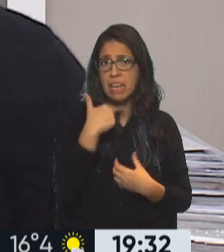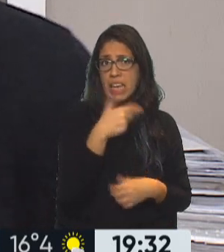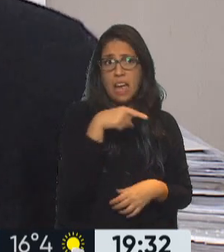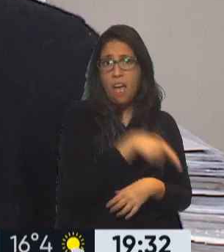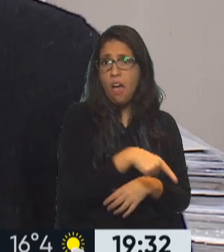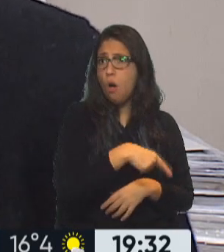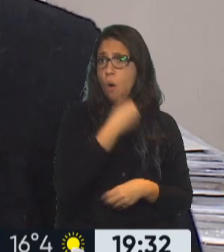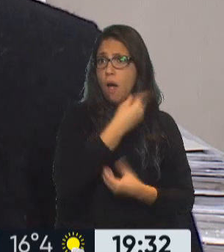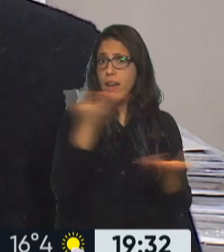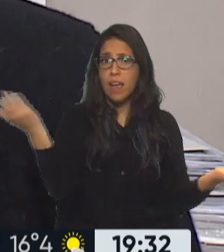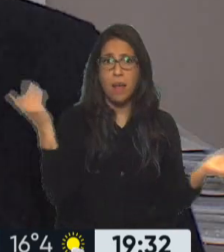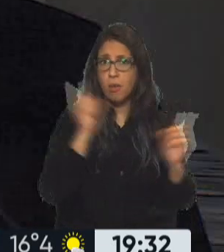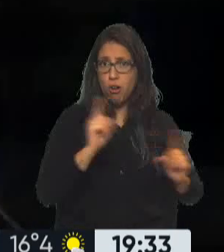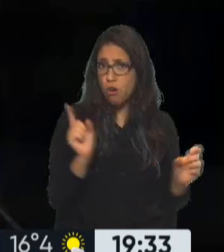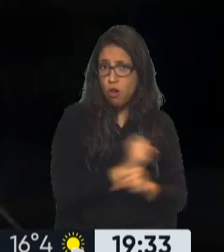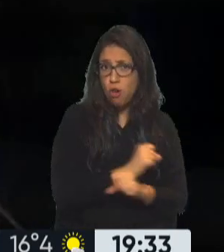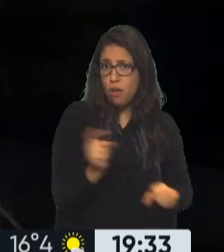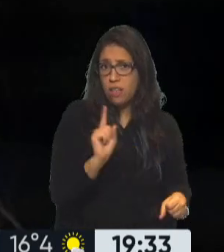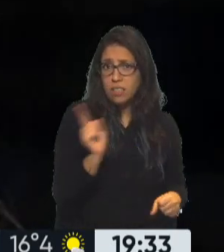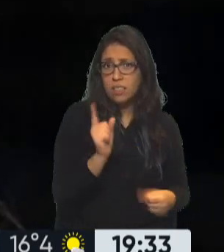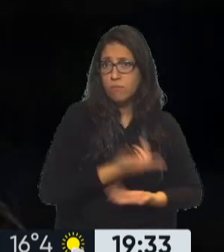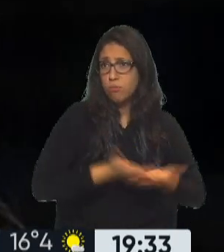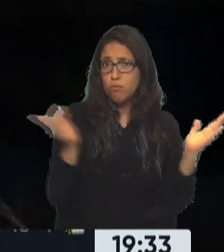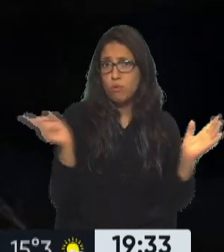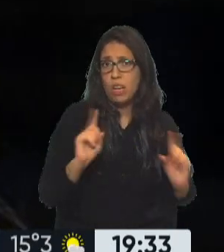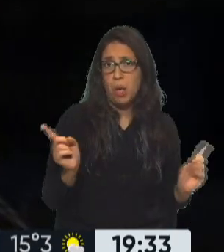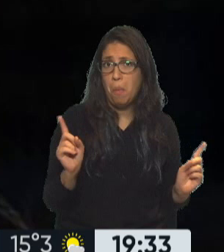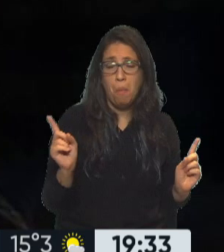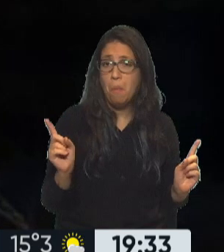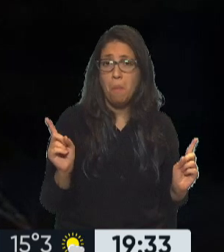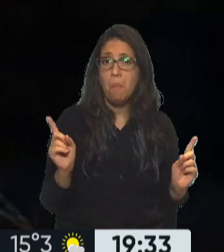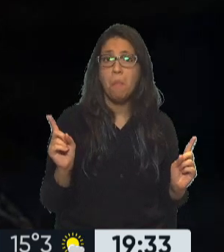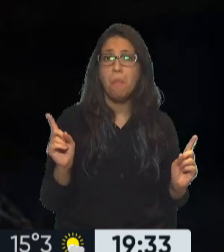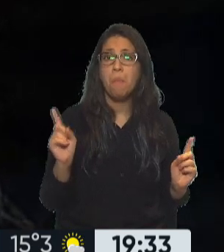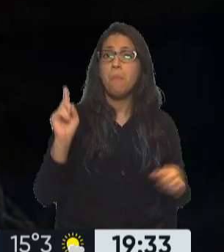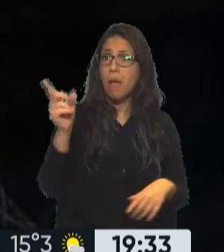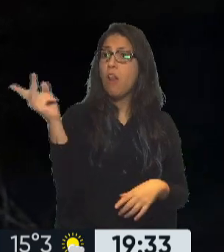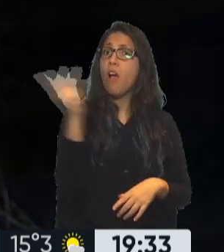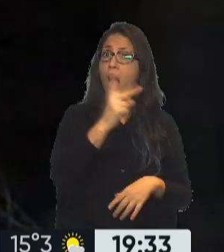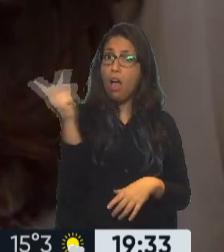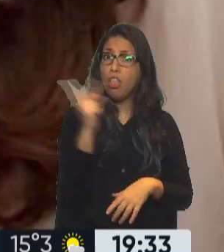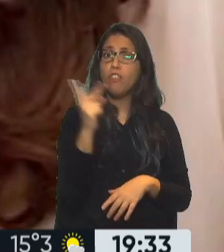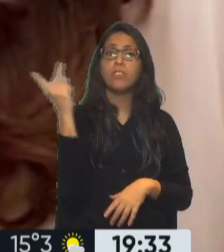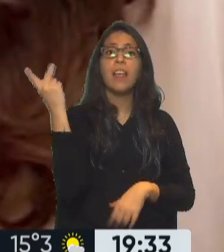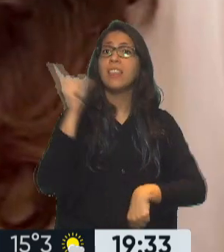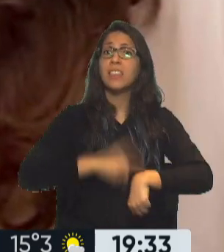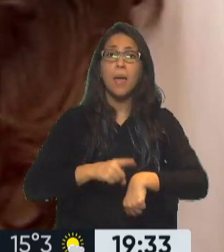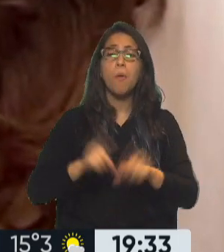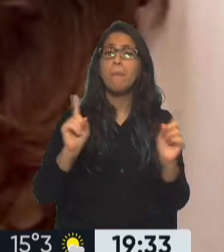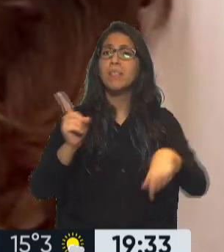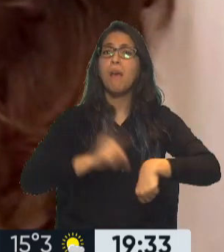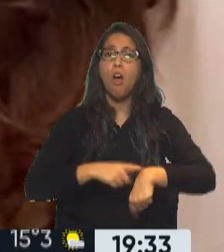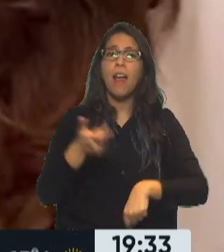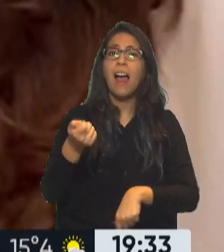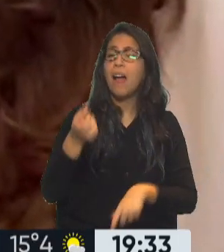Cristina que tampoco está ratificada porque no es información pública las que podemos aceptar es que toman el mismo tiempo en la misma hora en el mismo